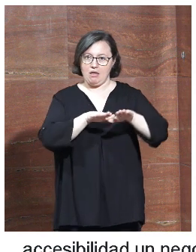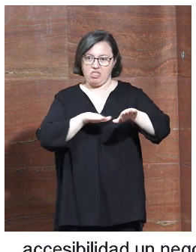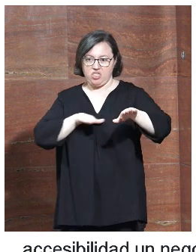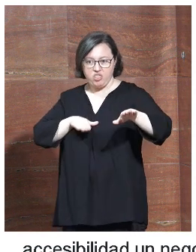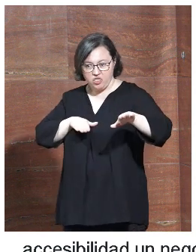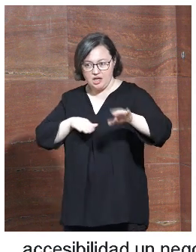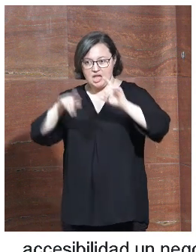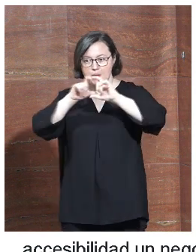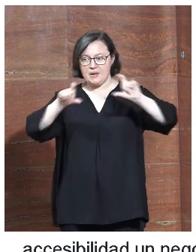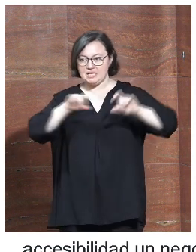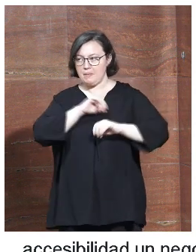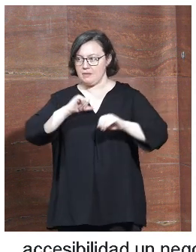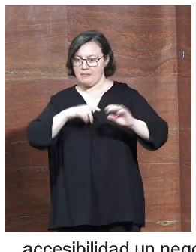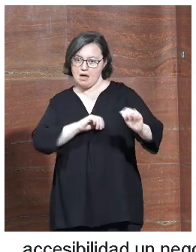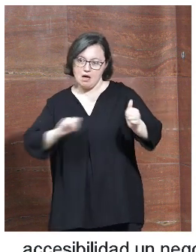debería